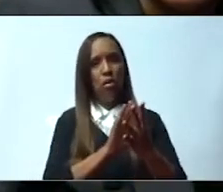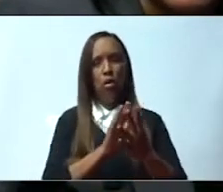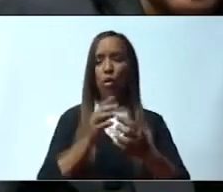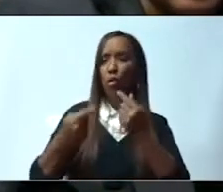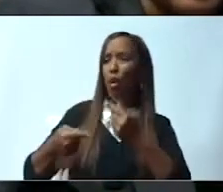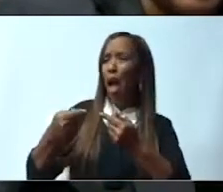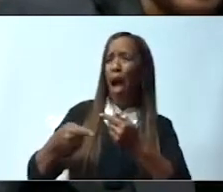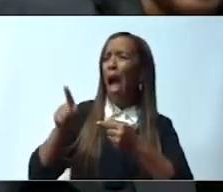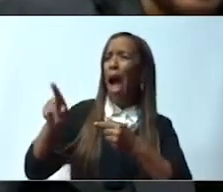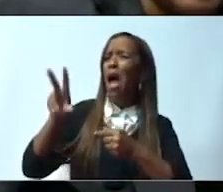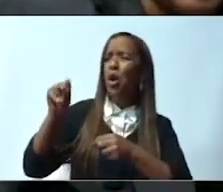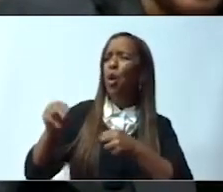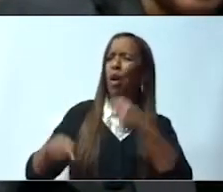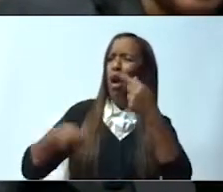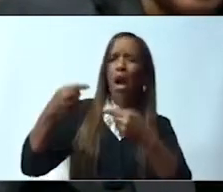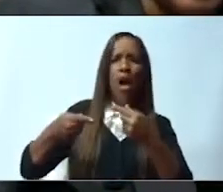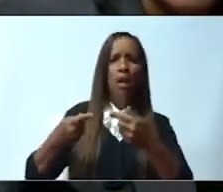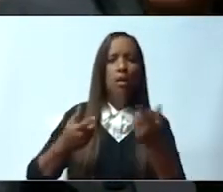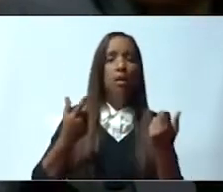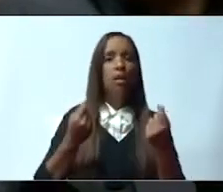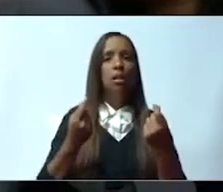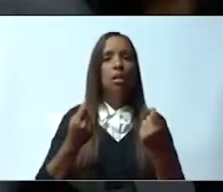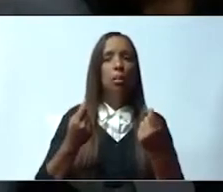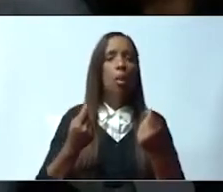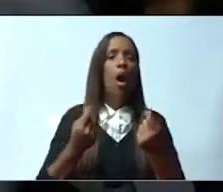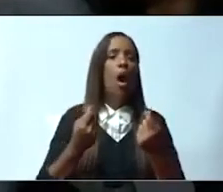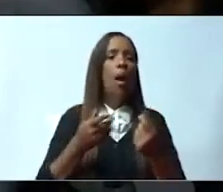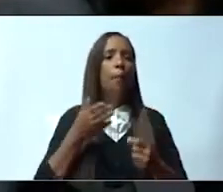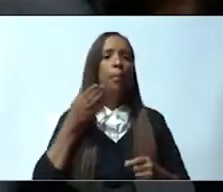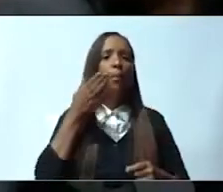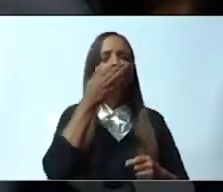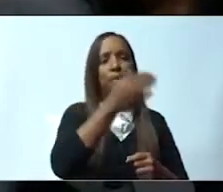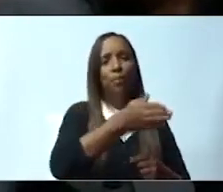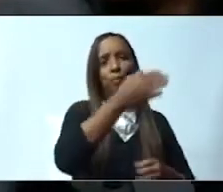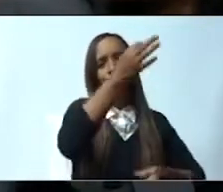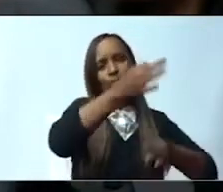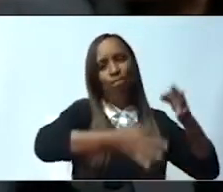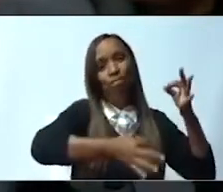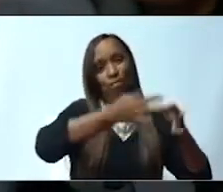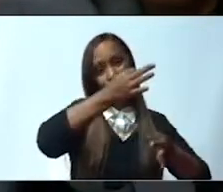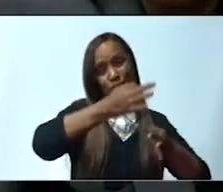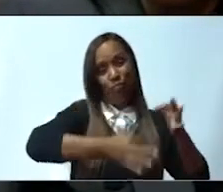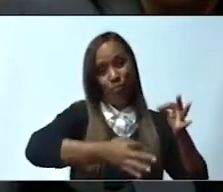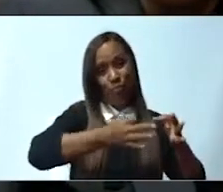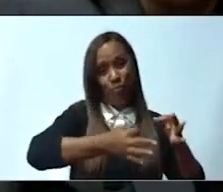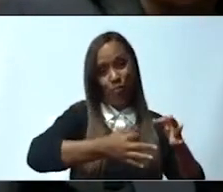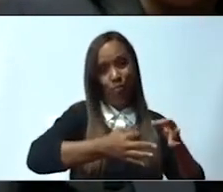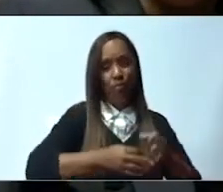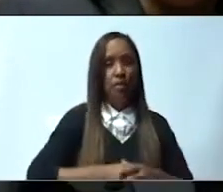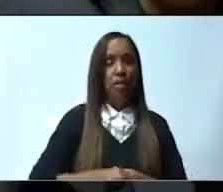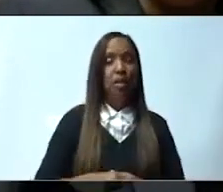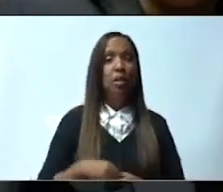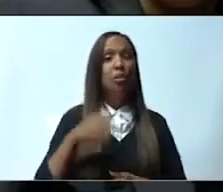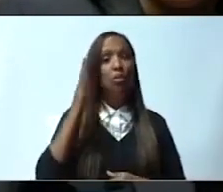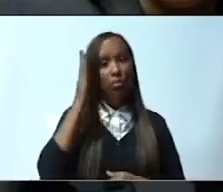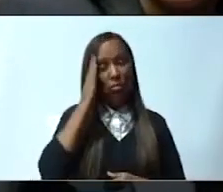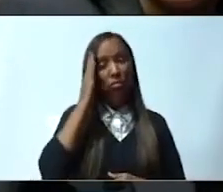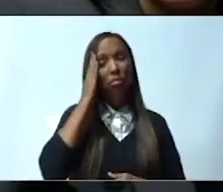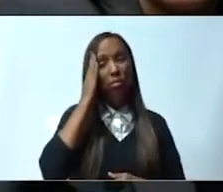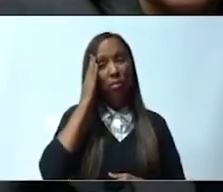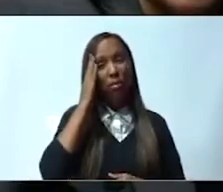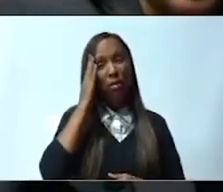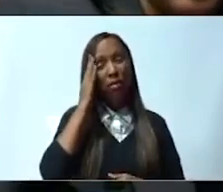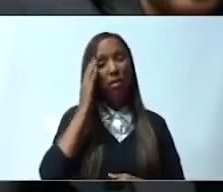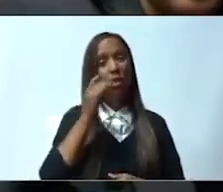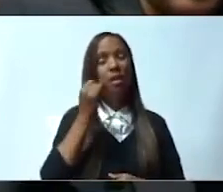judiciales, ustedes saben, colegas, que se gasta tiempo y dinero, y muchas